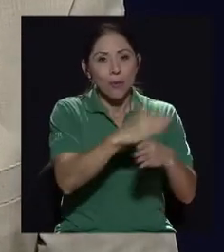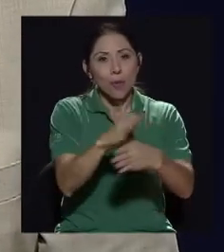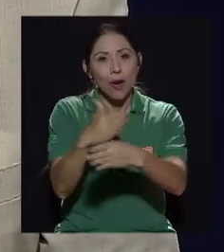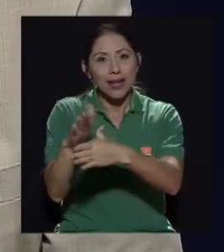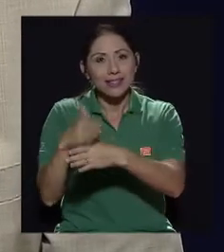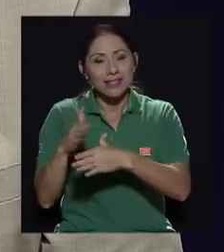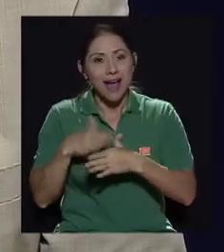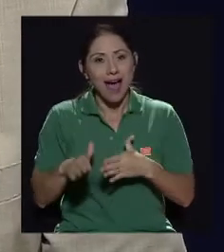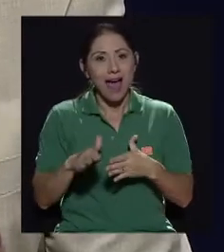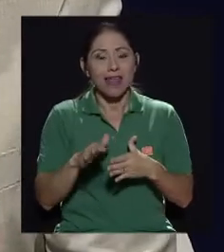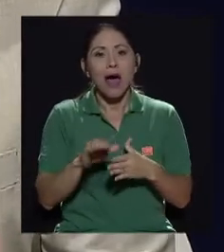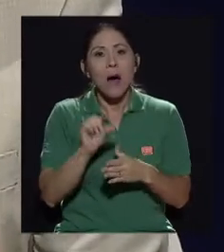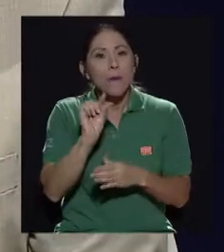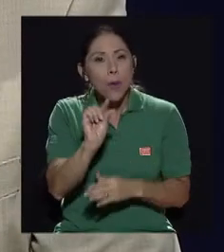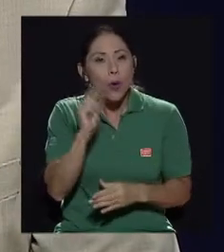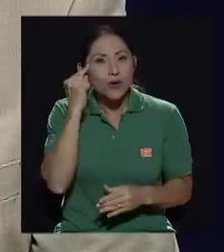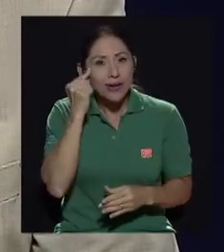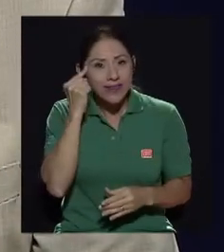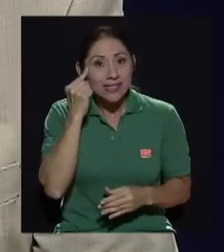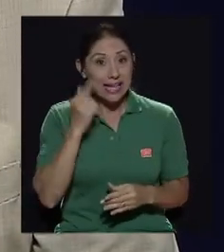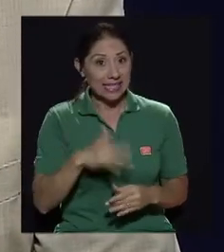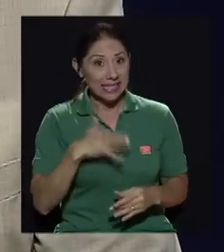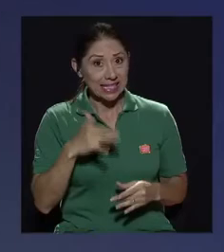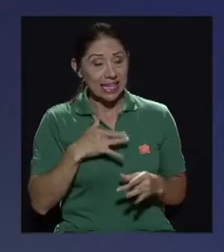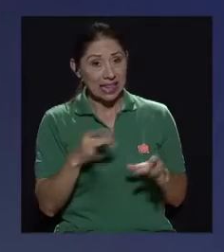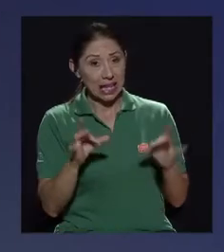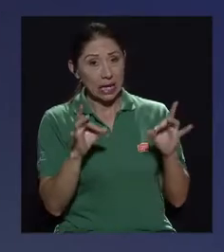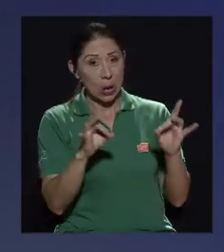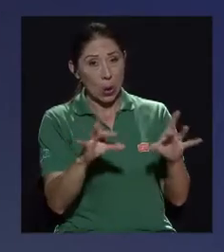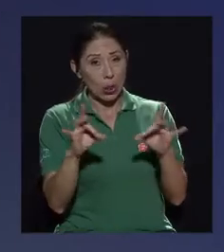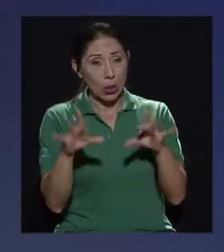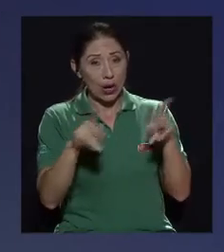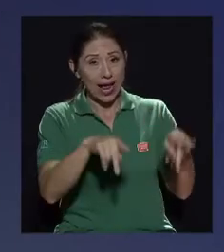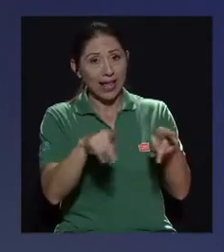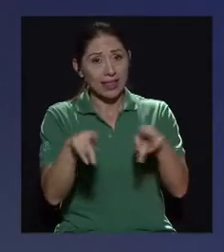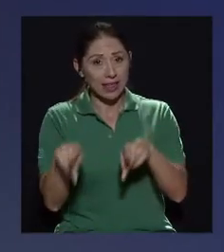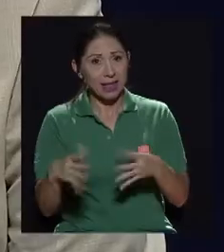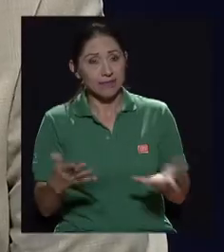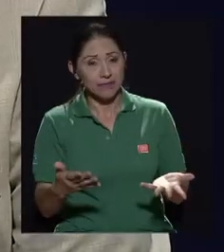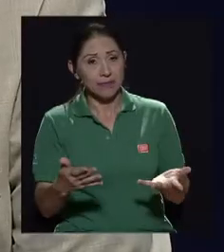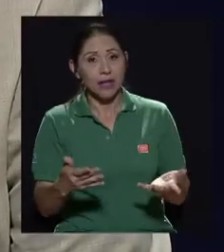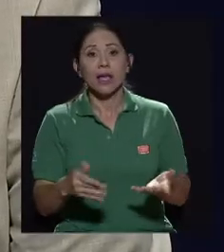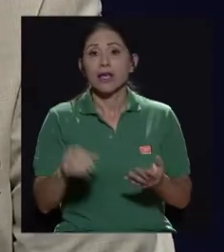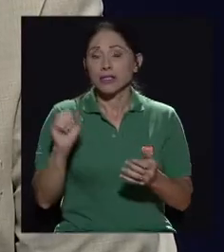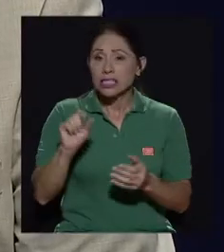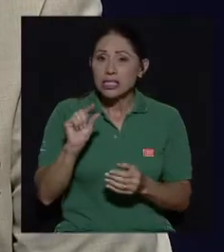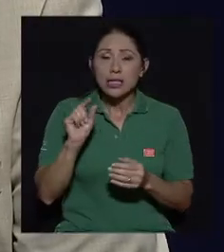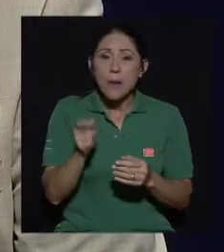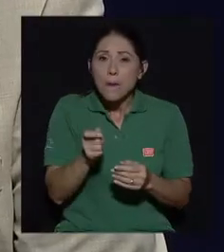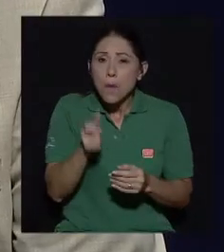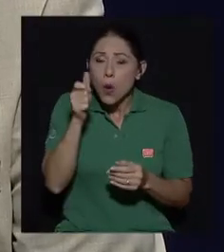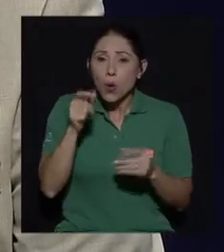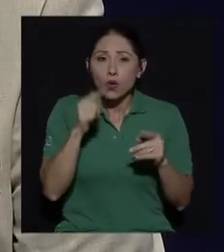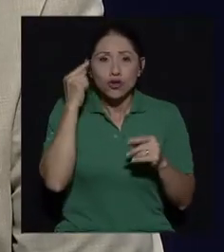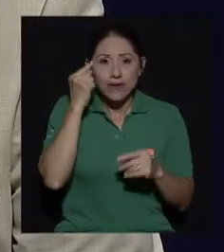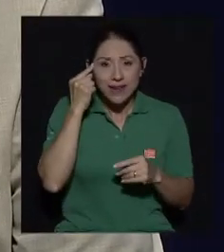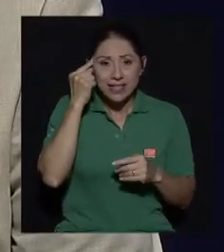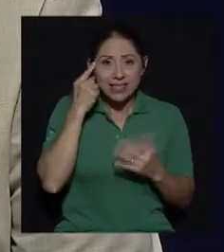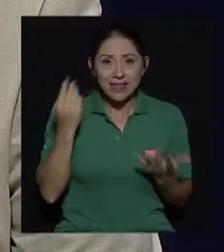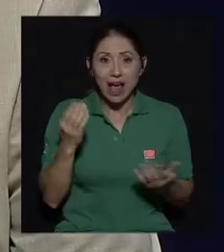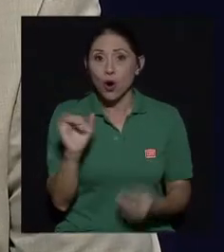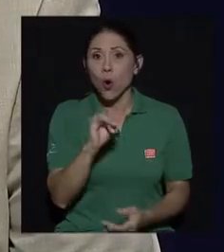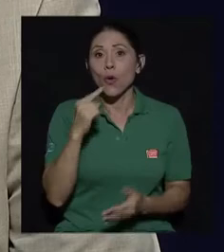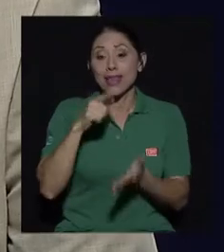una sociedad este poco reflexiva le sienta el odio se sienten la gente poco reflexiva y sobre todo una este